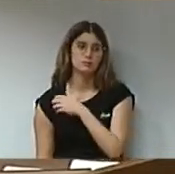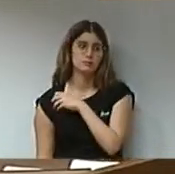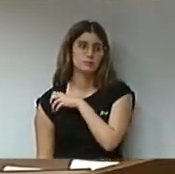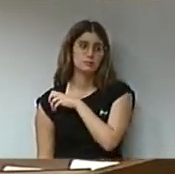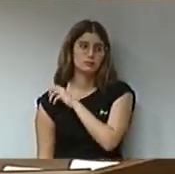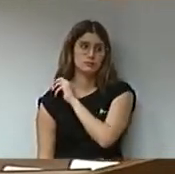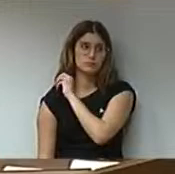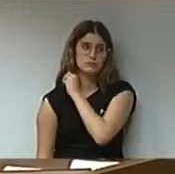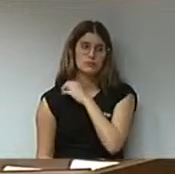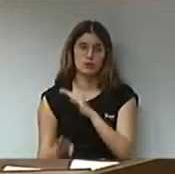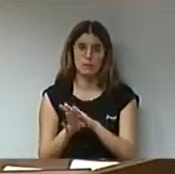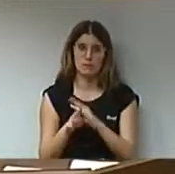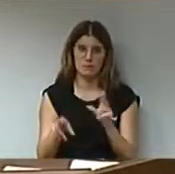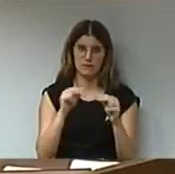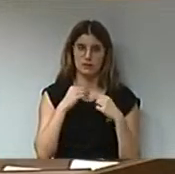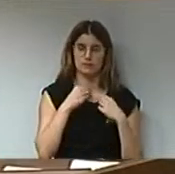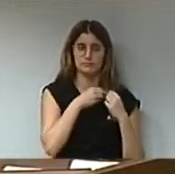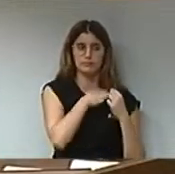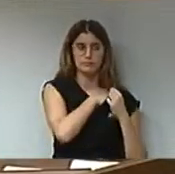Y voy a acabar. Mire,